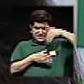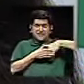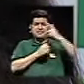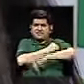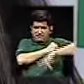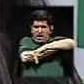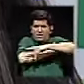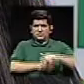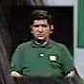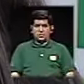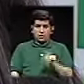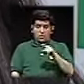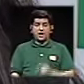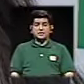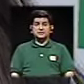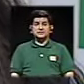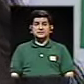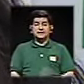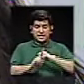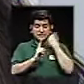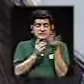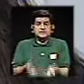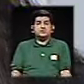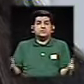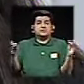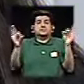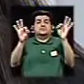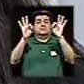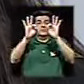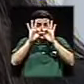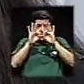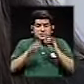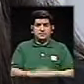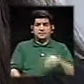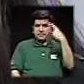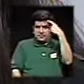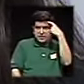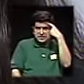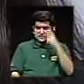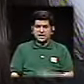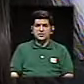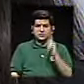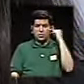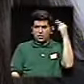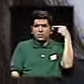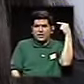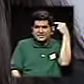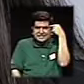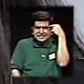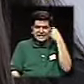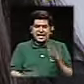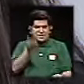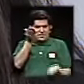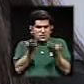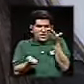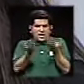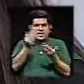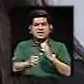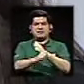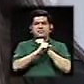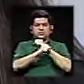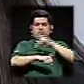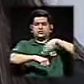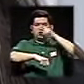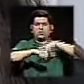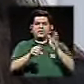del país que es una de las cartas fundamentales en cuanto a a un estado para un equilibrio para una seguridad